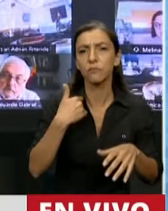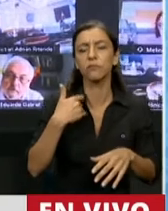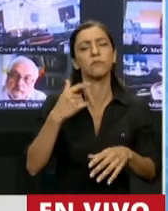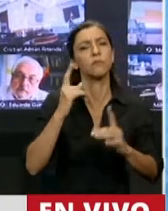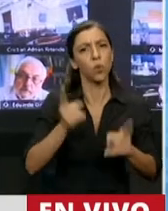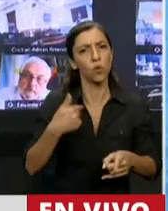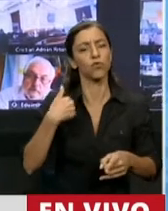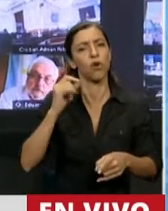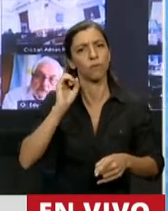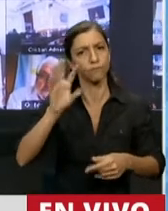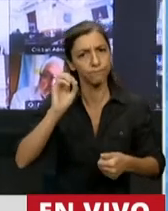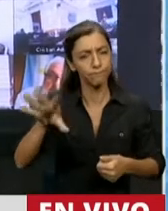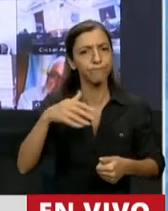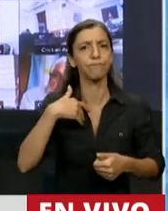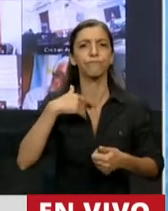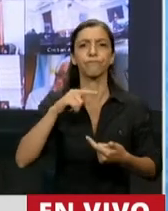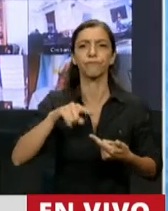yo